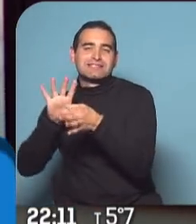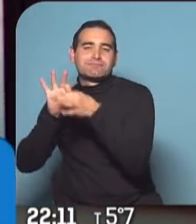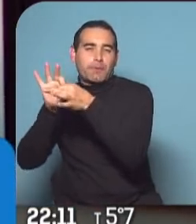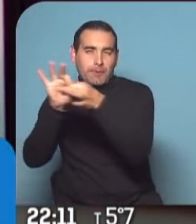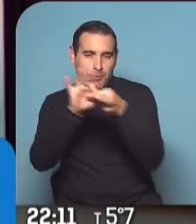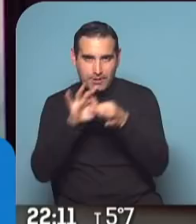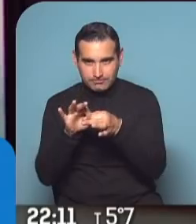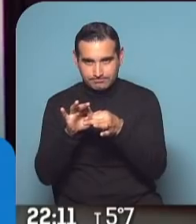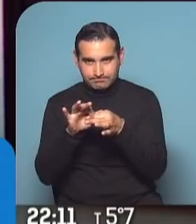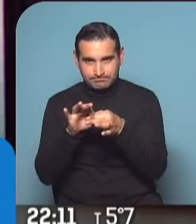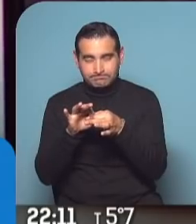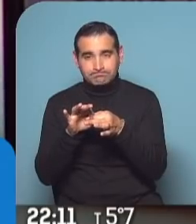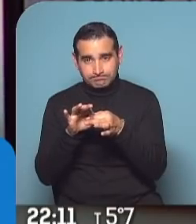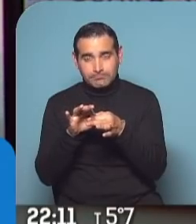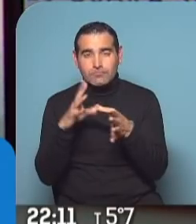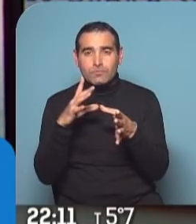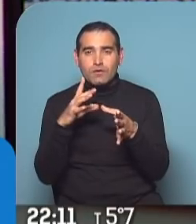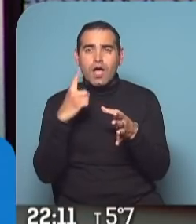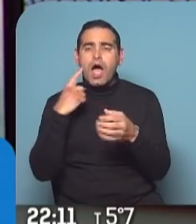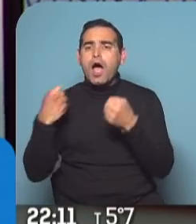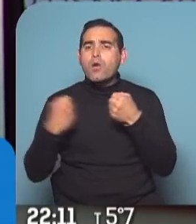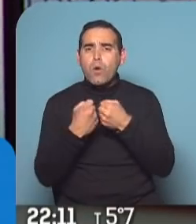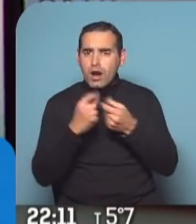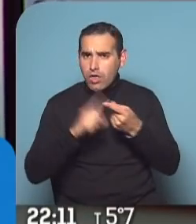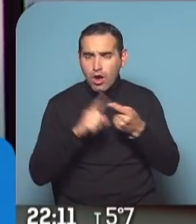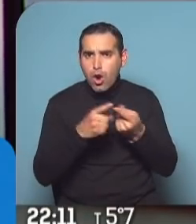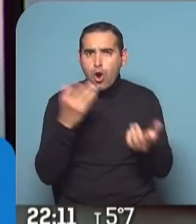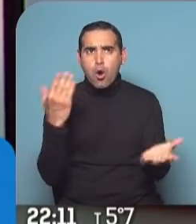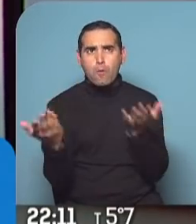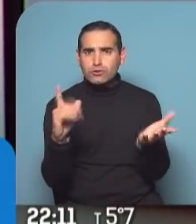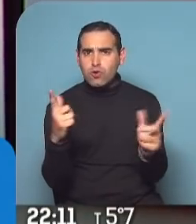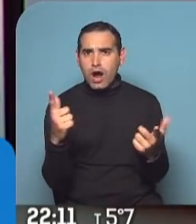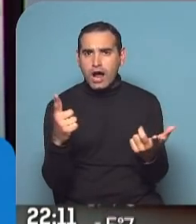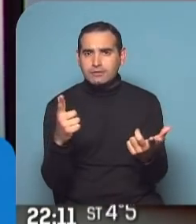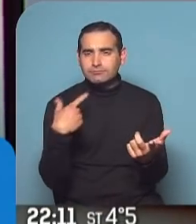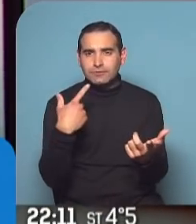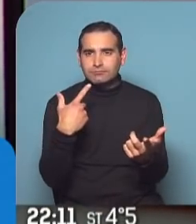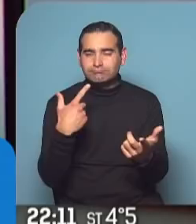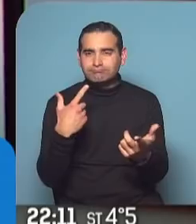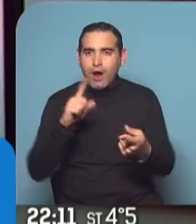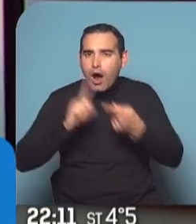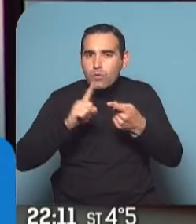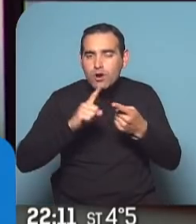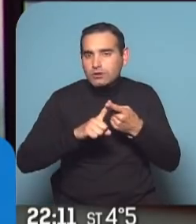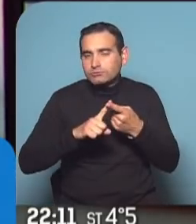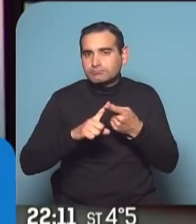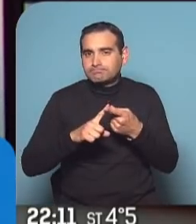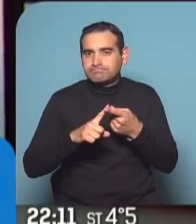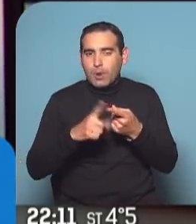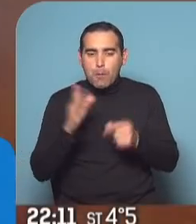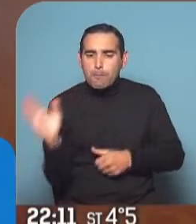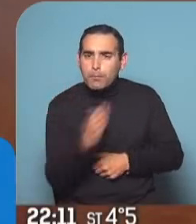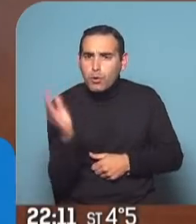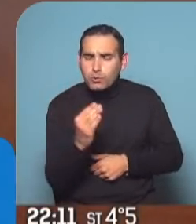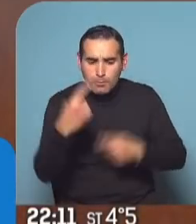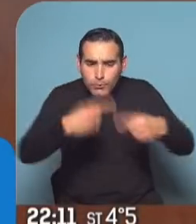un acuerdo que no tiene comparación desde el punto de vista del volumen de los productos y